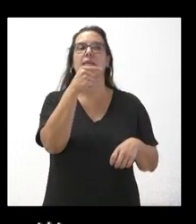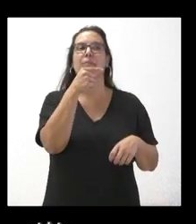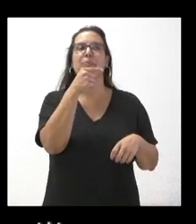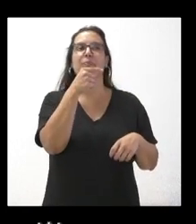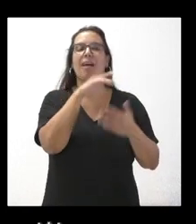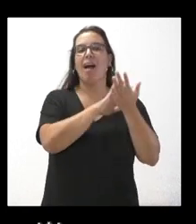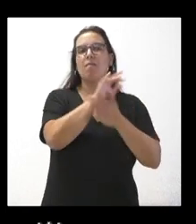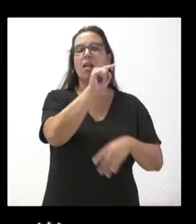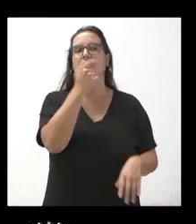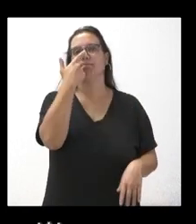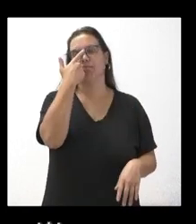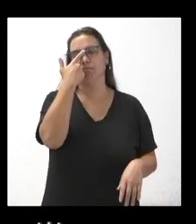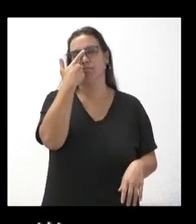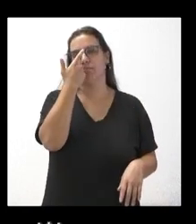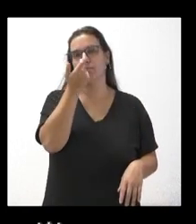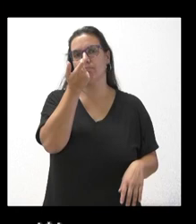comentaba